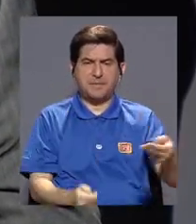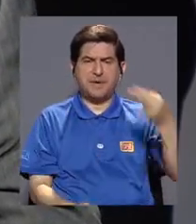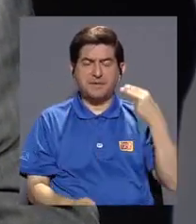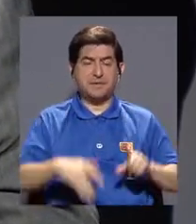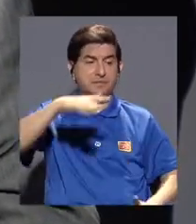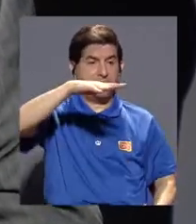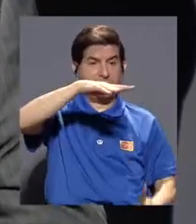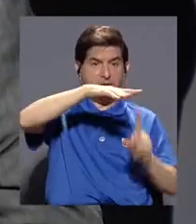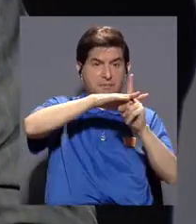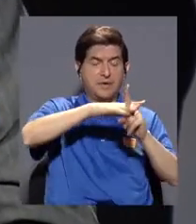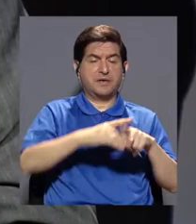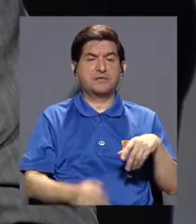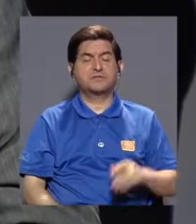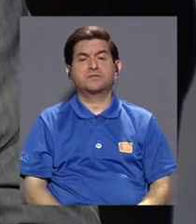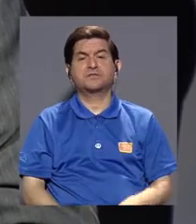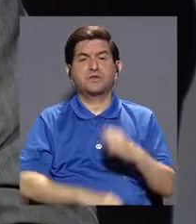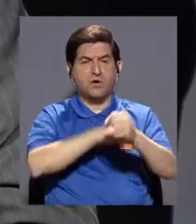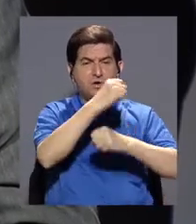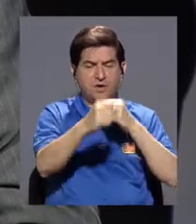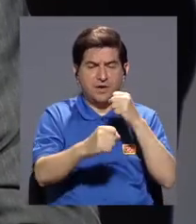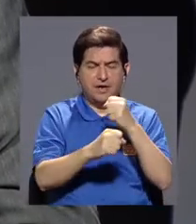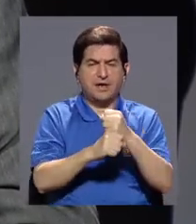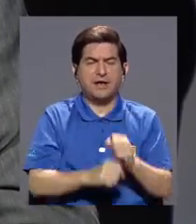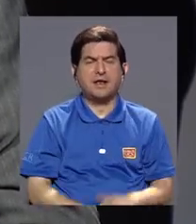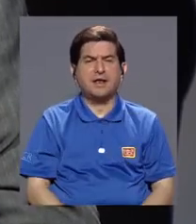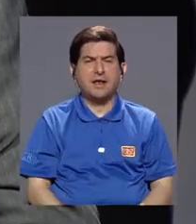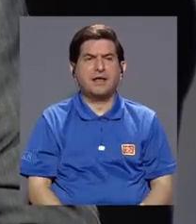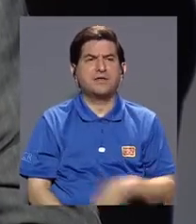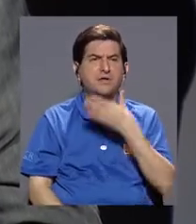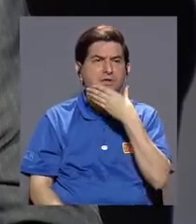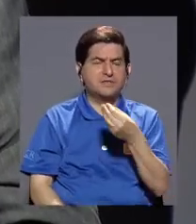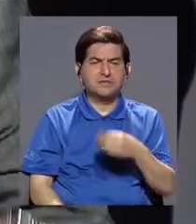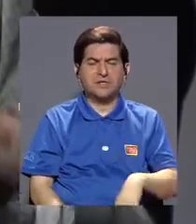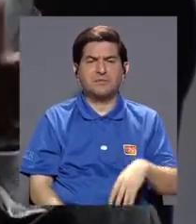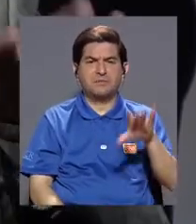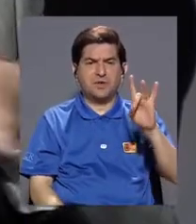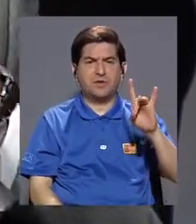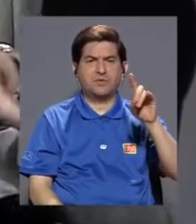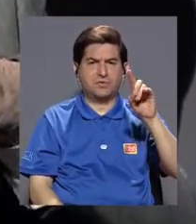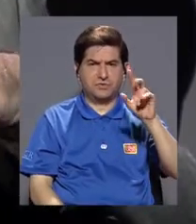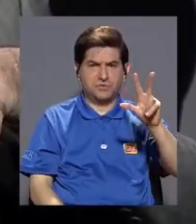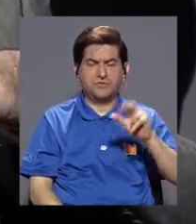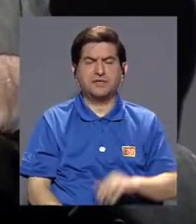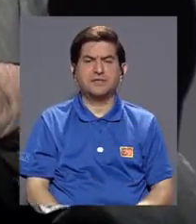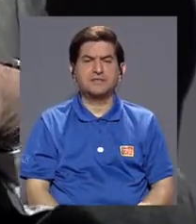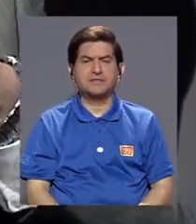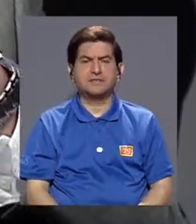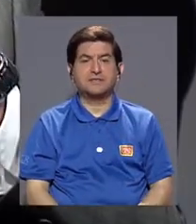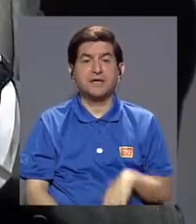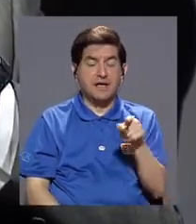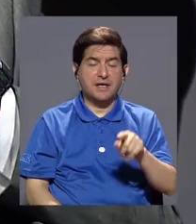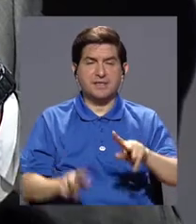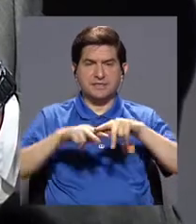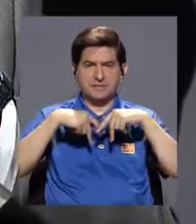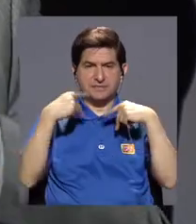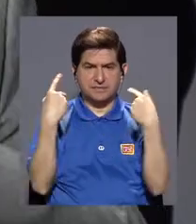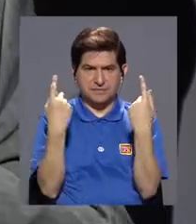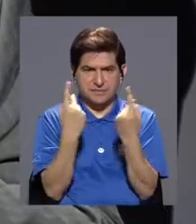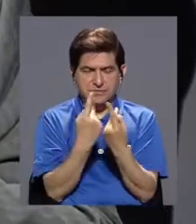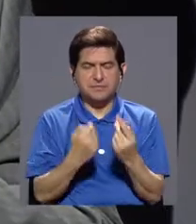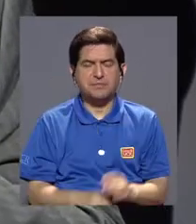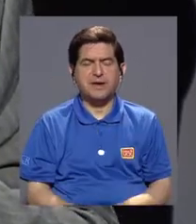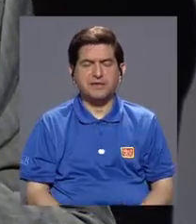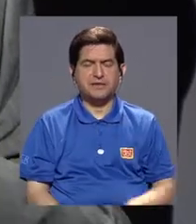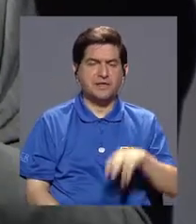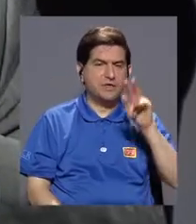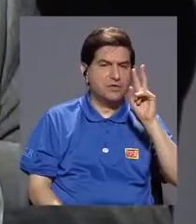surgido en el 8-3, en diciembre del 8-3, el bipartidismo histórico entra en un proceso